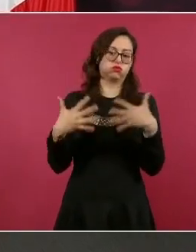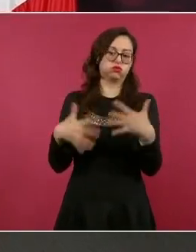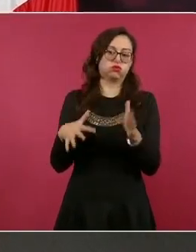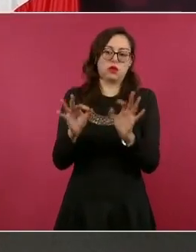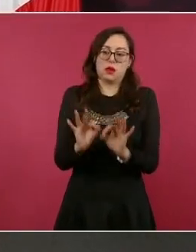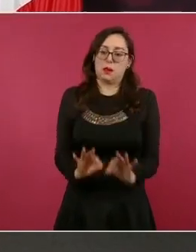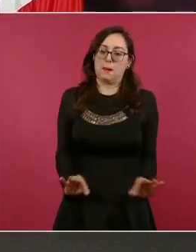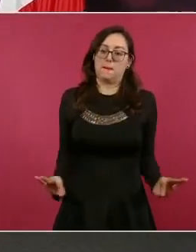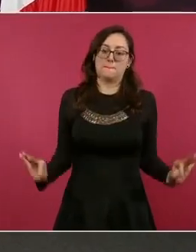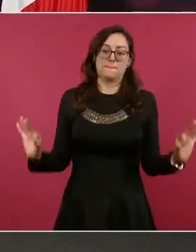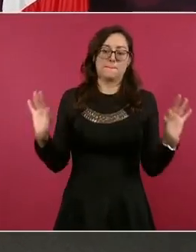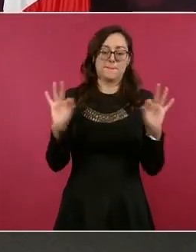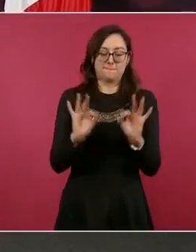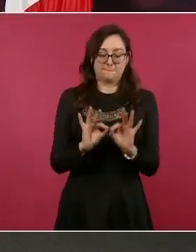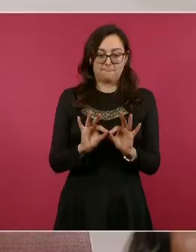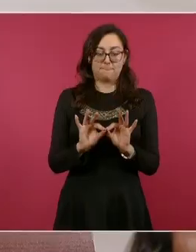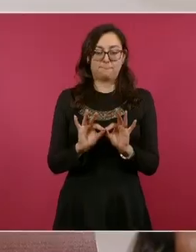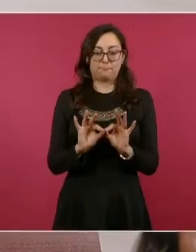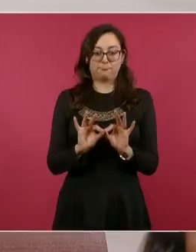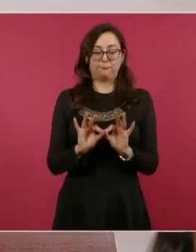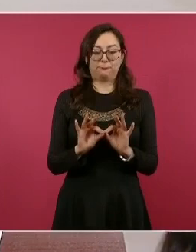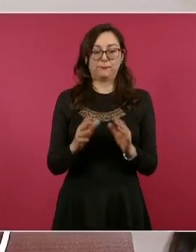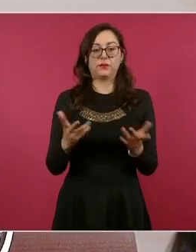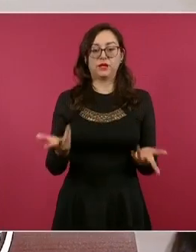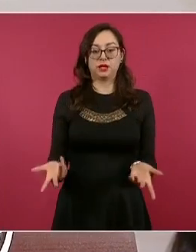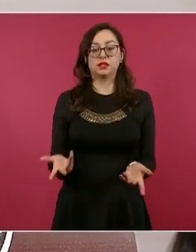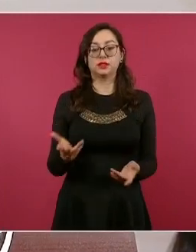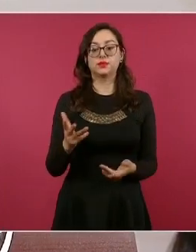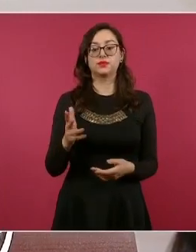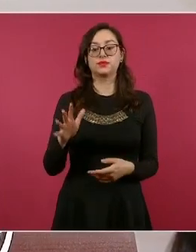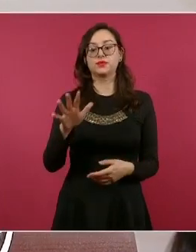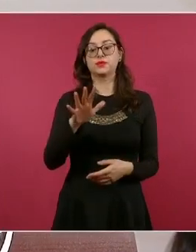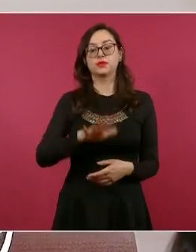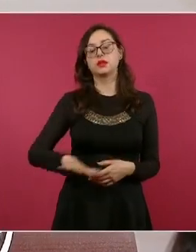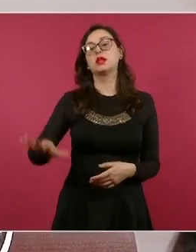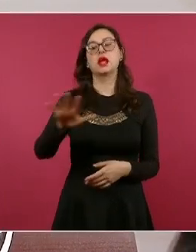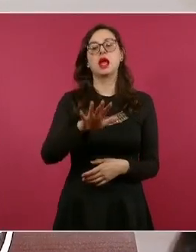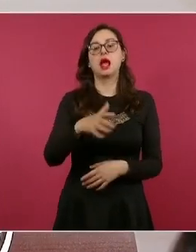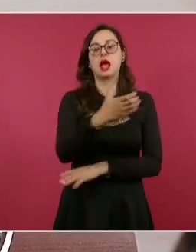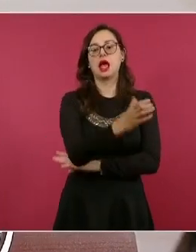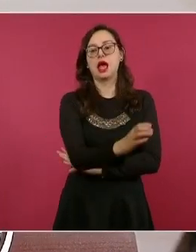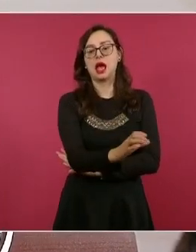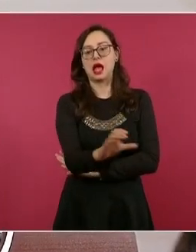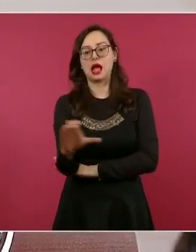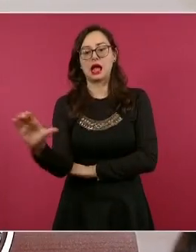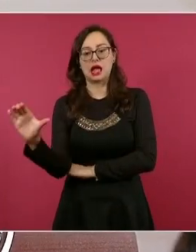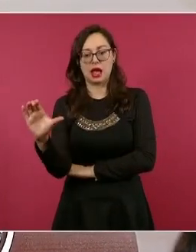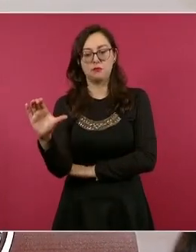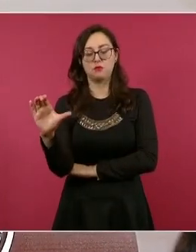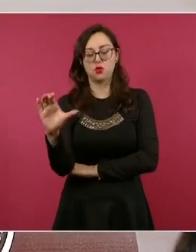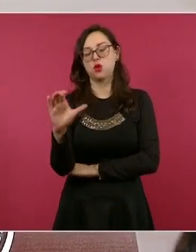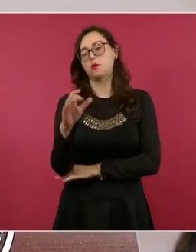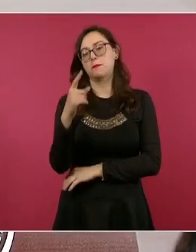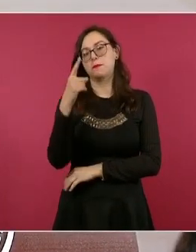Una que es el distrito de riego Alejandro Gascón Mercado, en el norte de